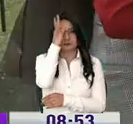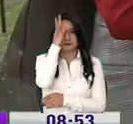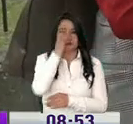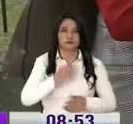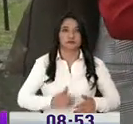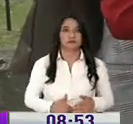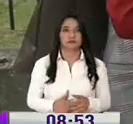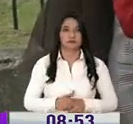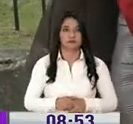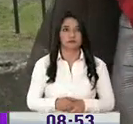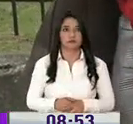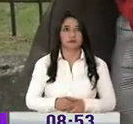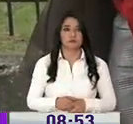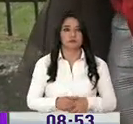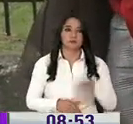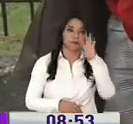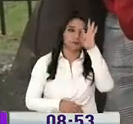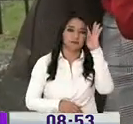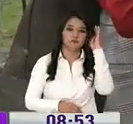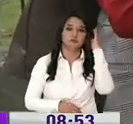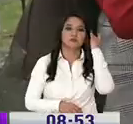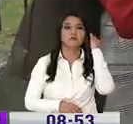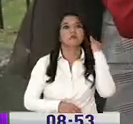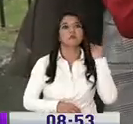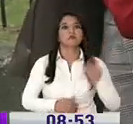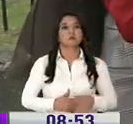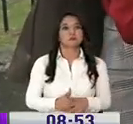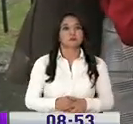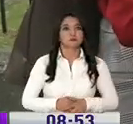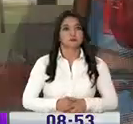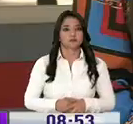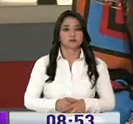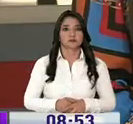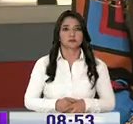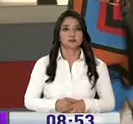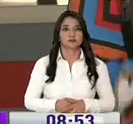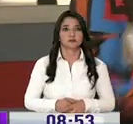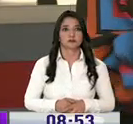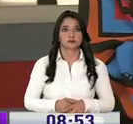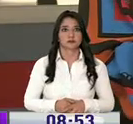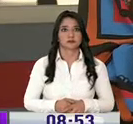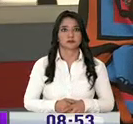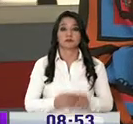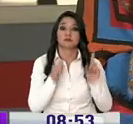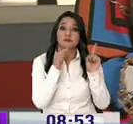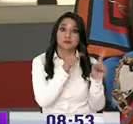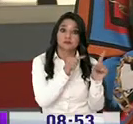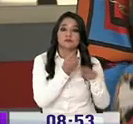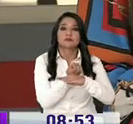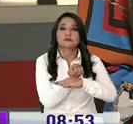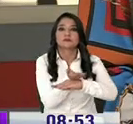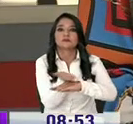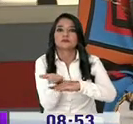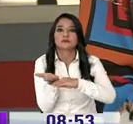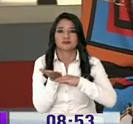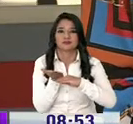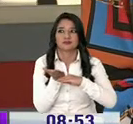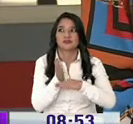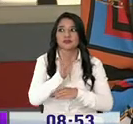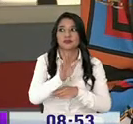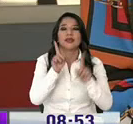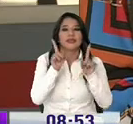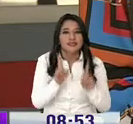salud. Informó Priscila Cadena. Estas fueron algunas recomendaciones que usted